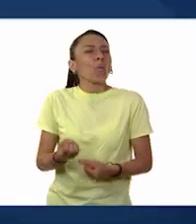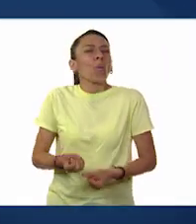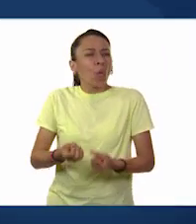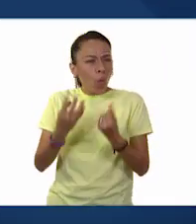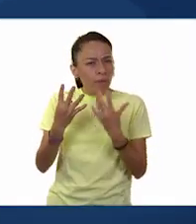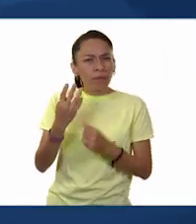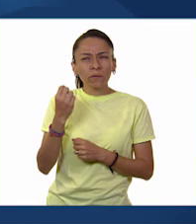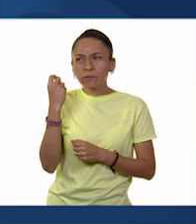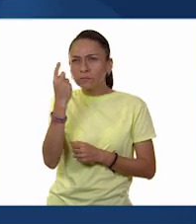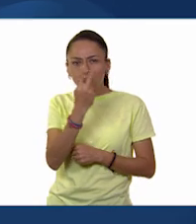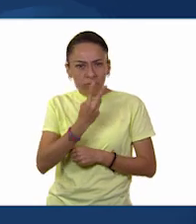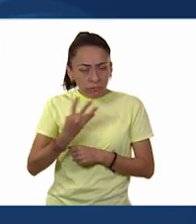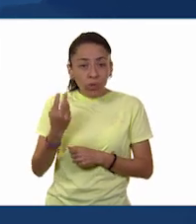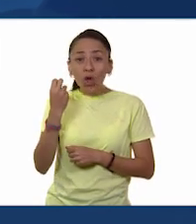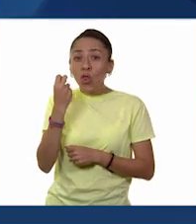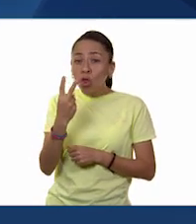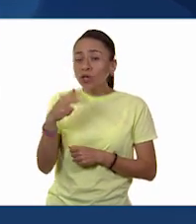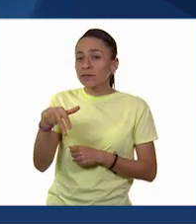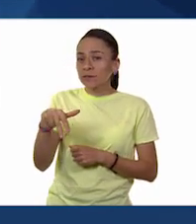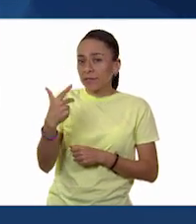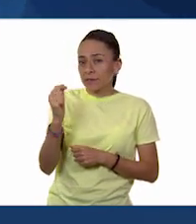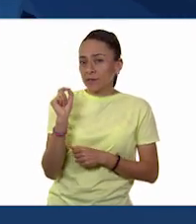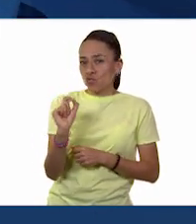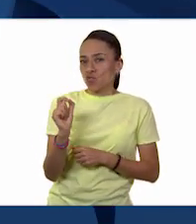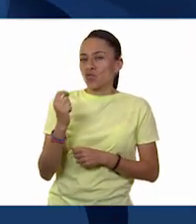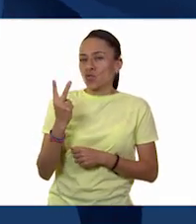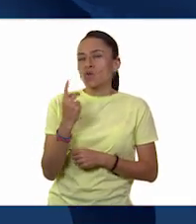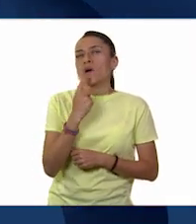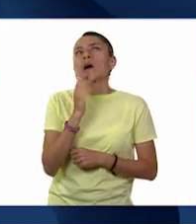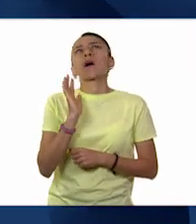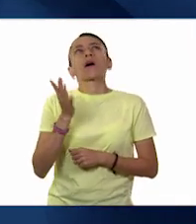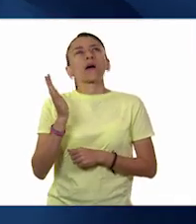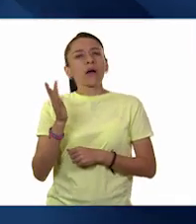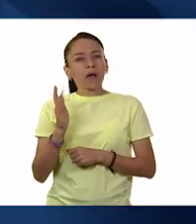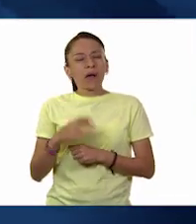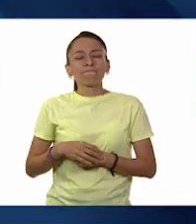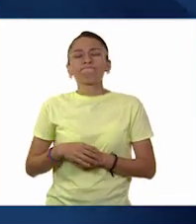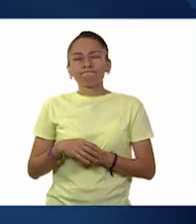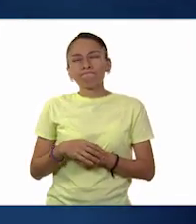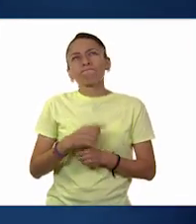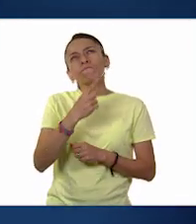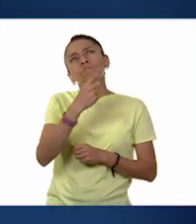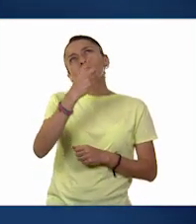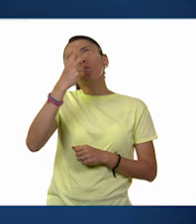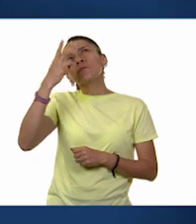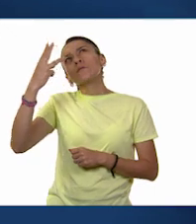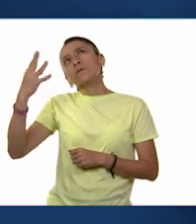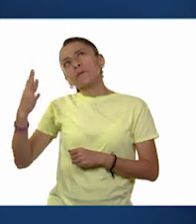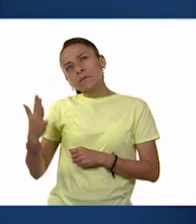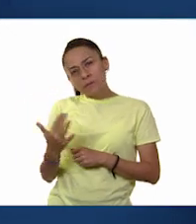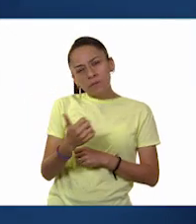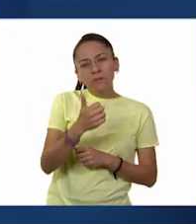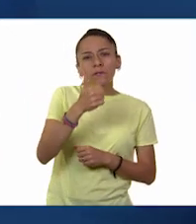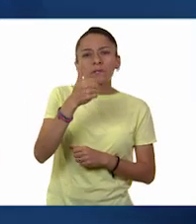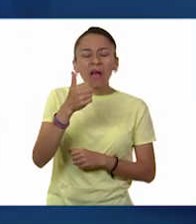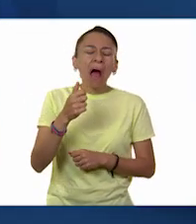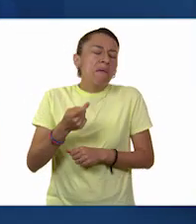que miden 13.2. Entonces, si sumamos los 6 lados, bueno, primero podemos